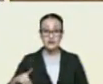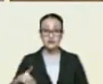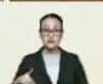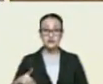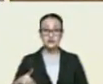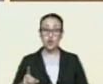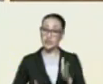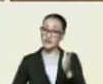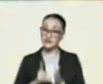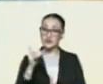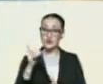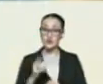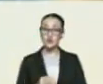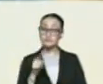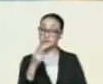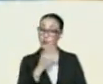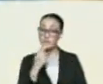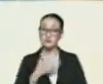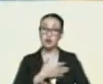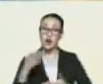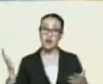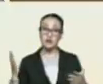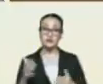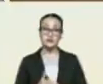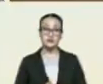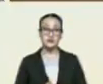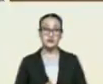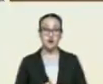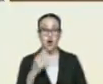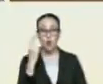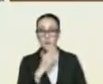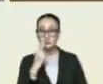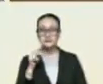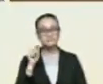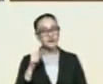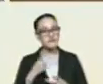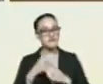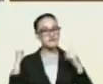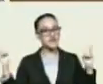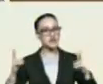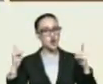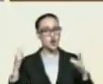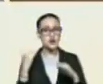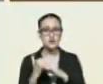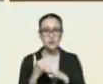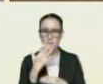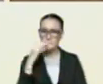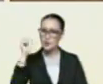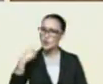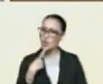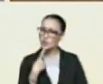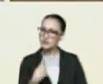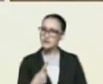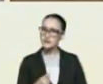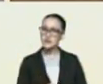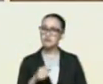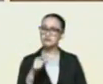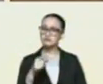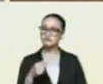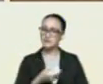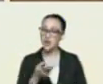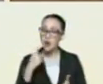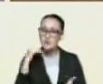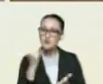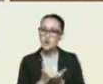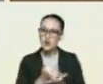derecho al desarrollo. Es un gran compromiso, pero es un compromiso de victoria. Como lo dijo el presidente Nicolás Maduro, esta elección marcó